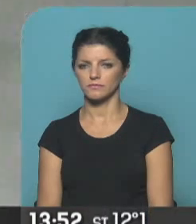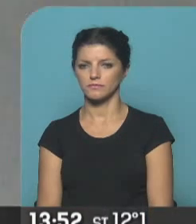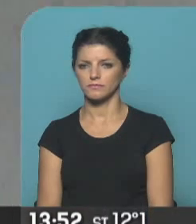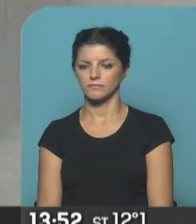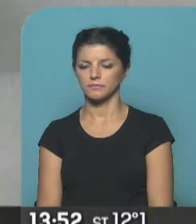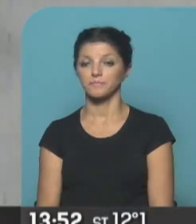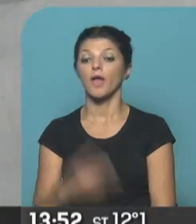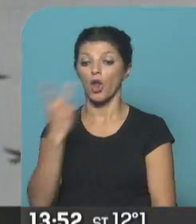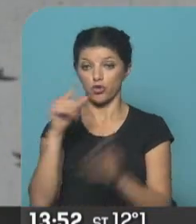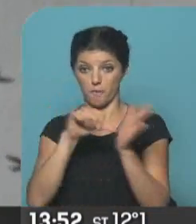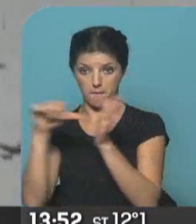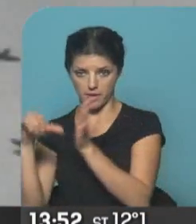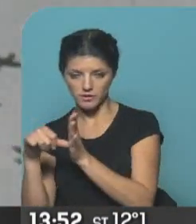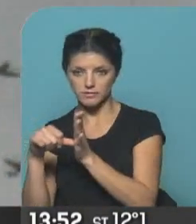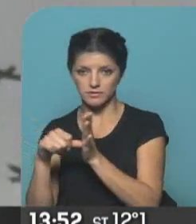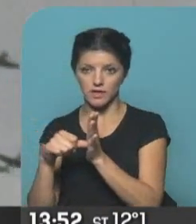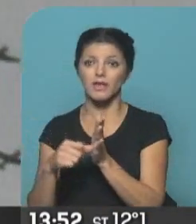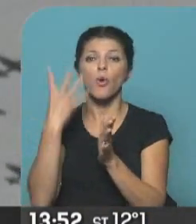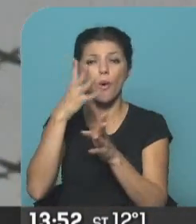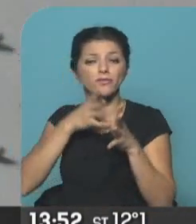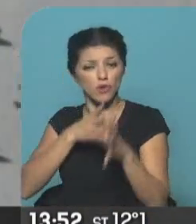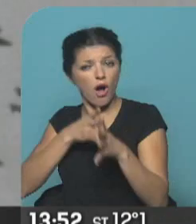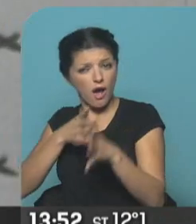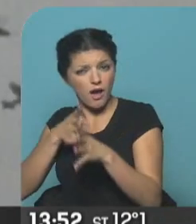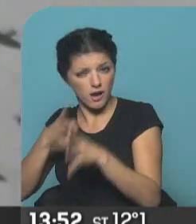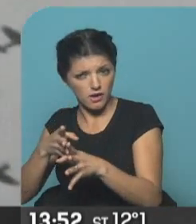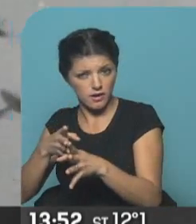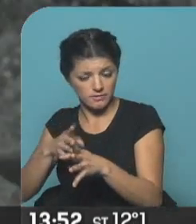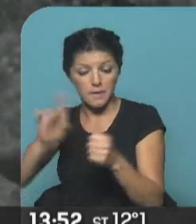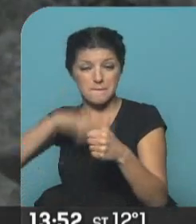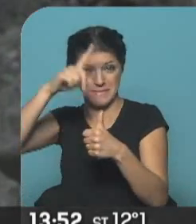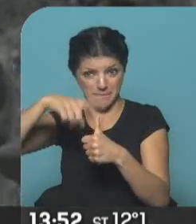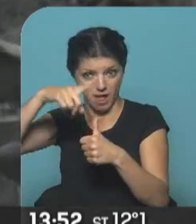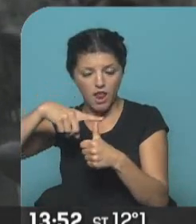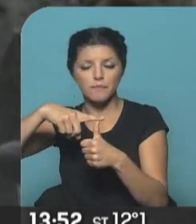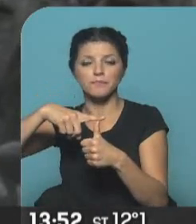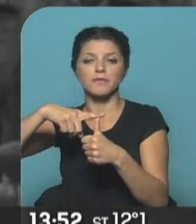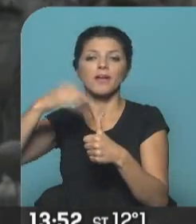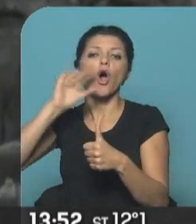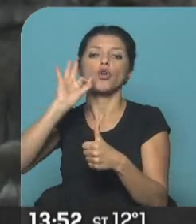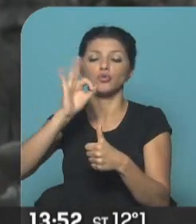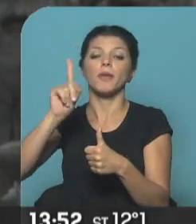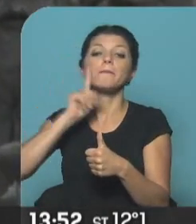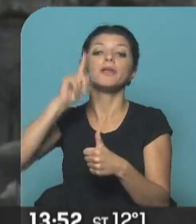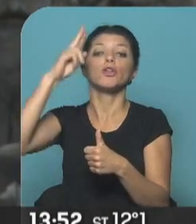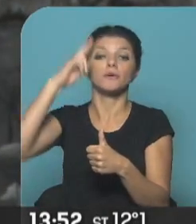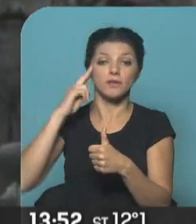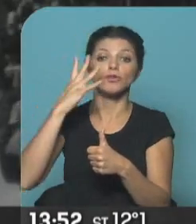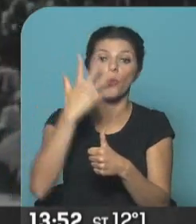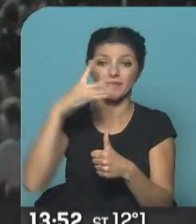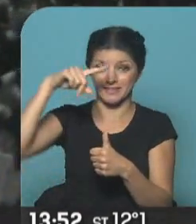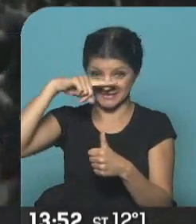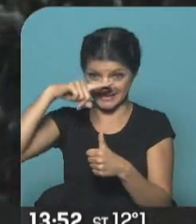Ambos países pelearon 4 guerras desde entonces y la primera de ellas estalló ya en octubre de